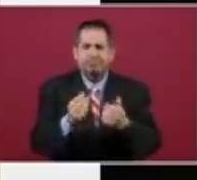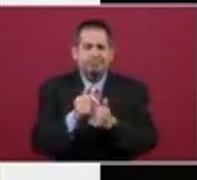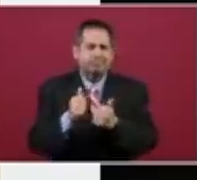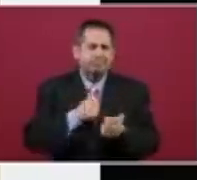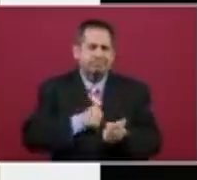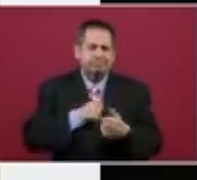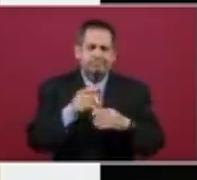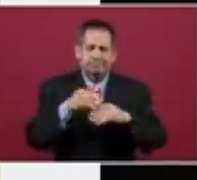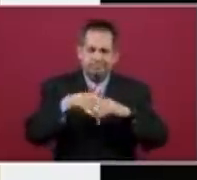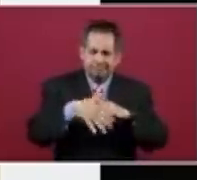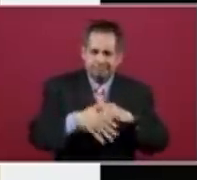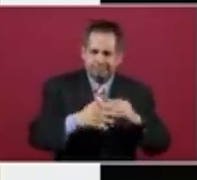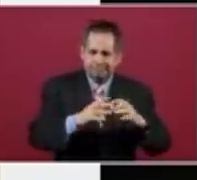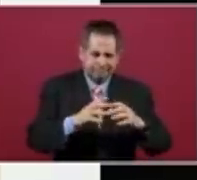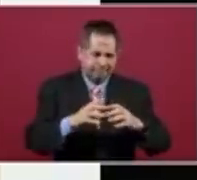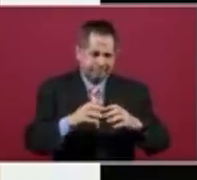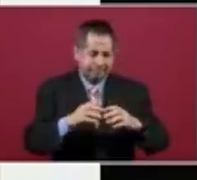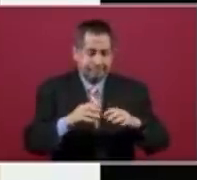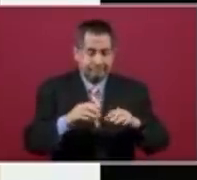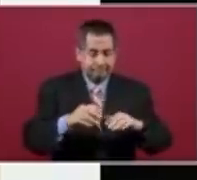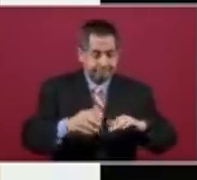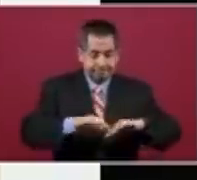le pueda hacer enterrado